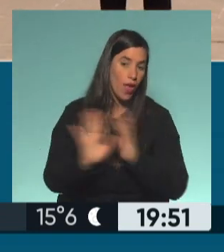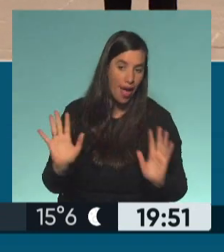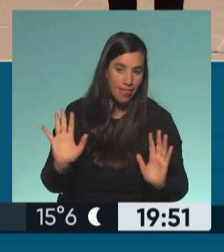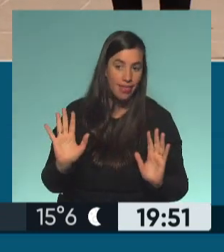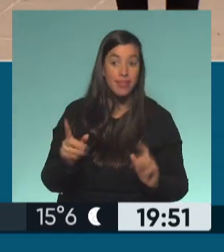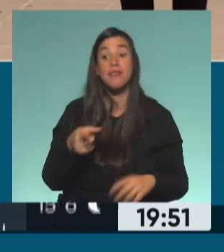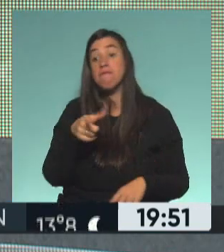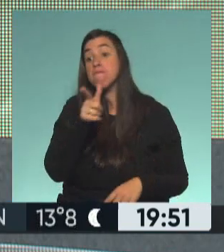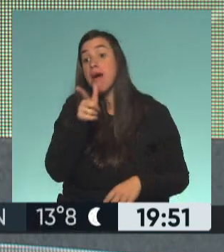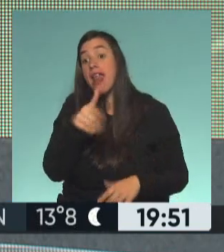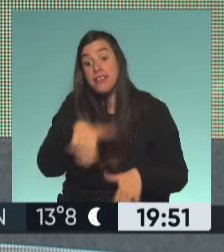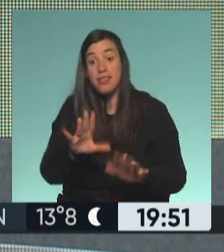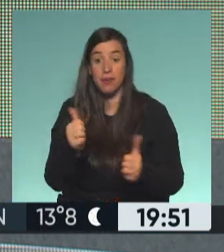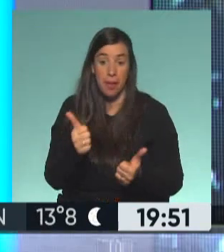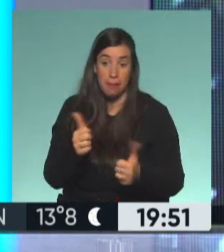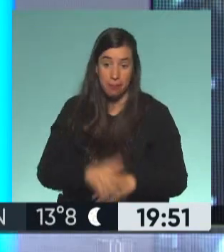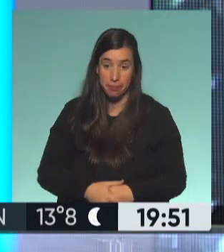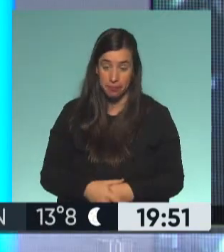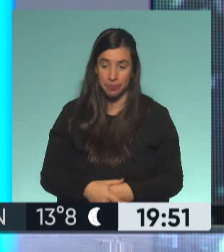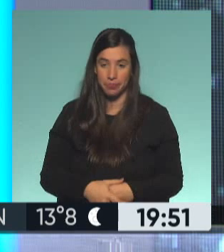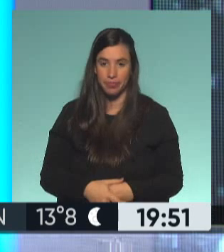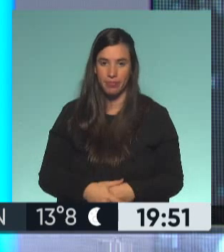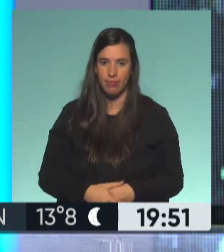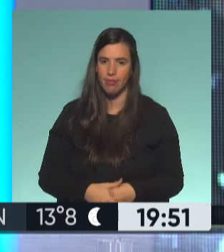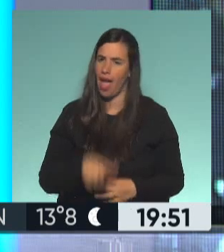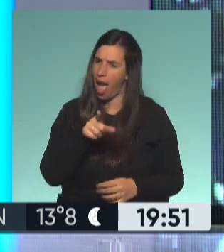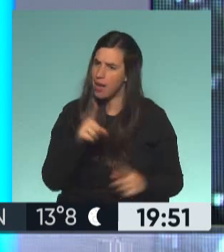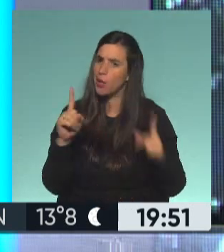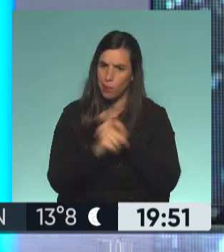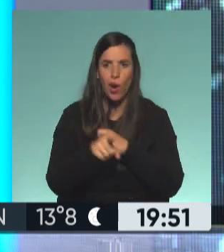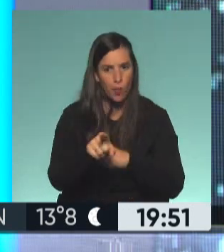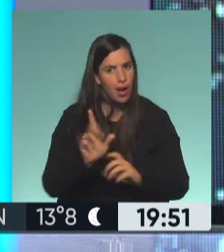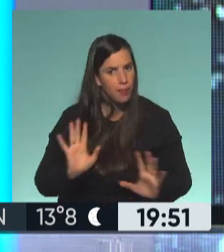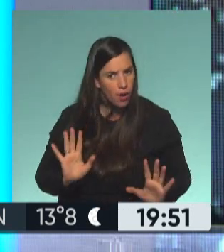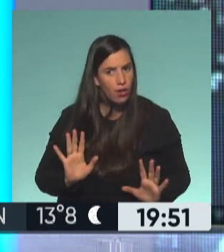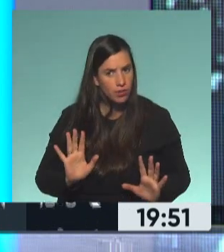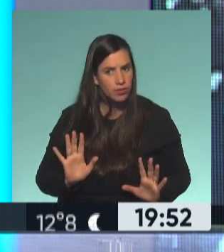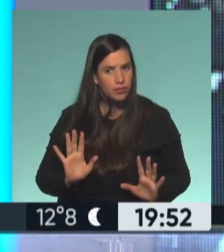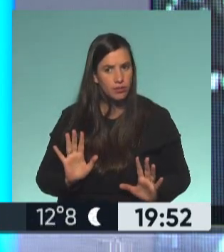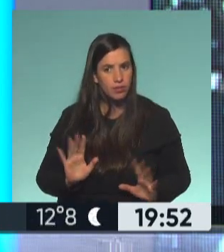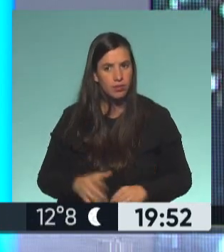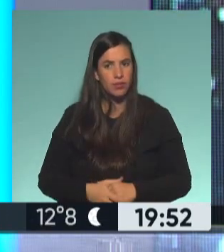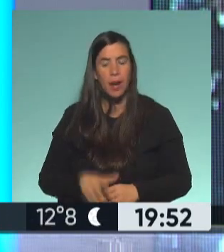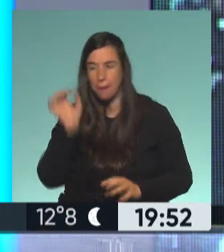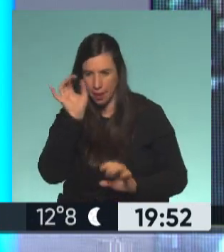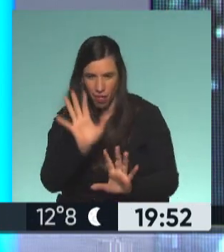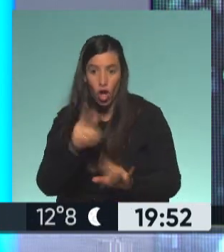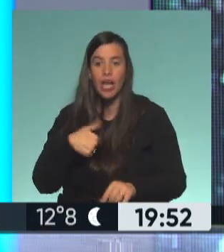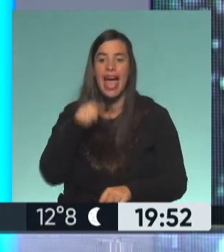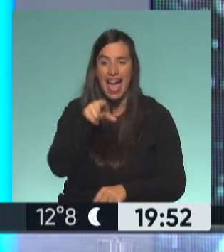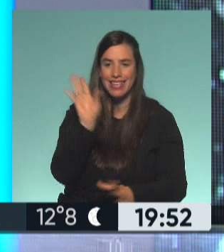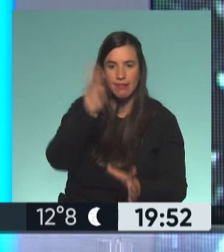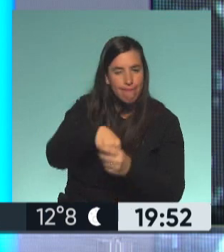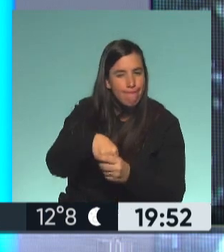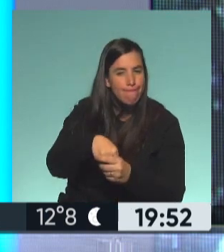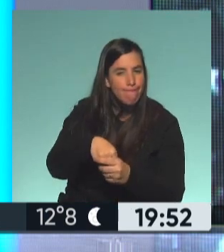bien. A ver, le voy a Pero tenés un preguntar a- problemón ahí, ¿eh? A ver. Porque, ¿Por perdón, qué? Horacio, porque ahí tenés una interna en la Ciudad de Buenos